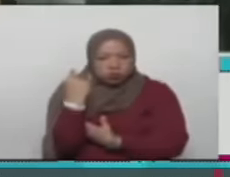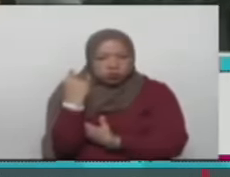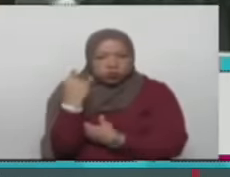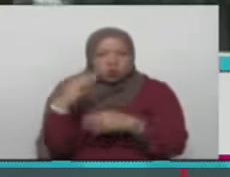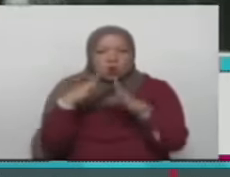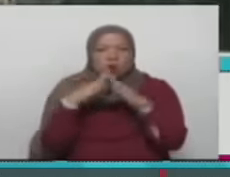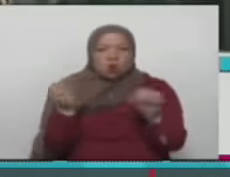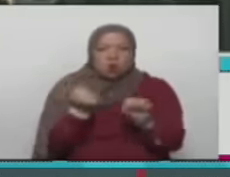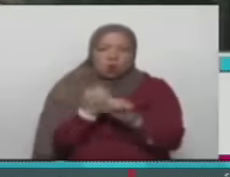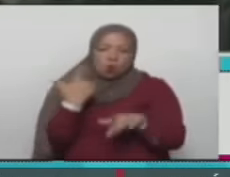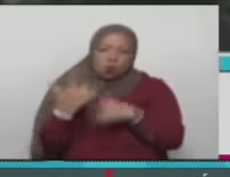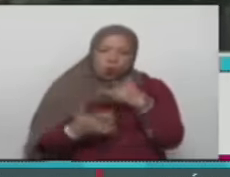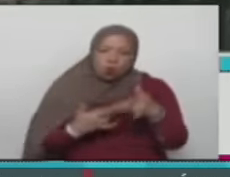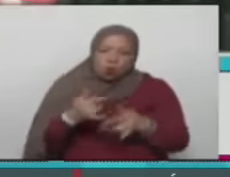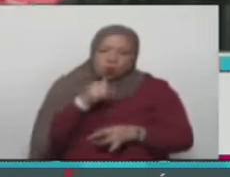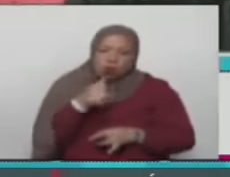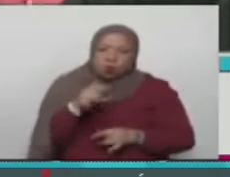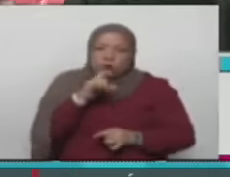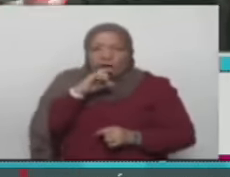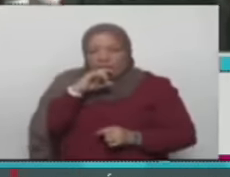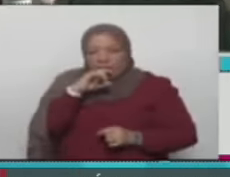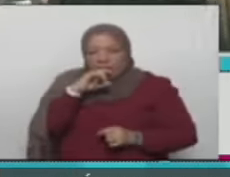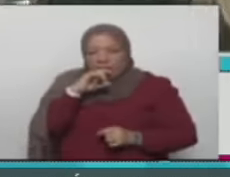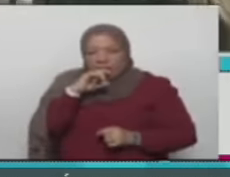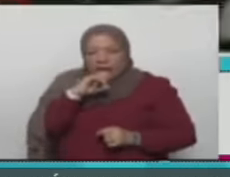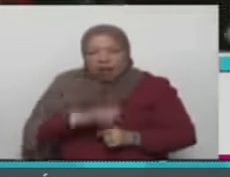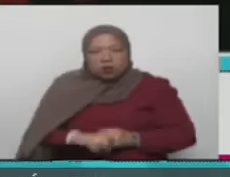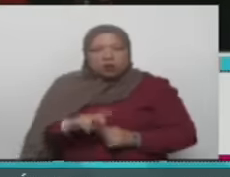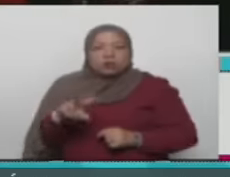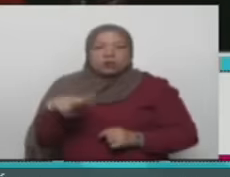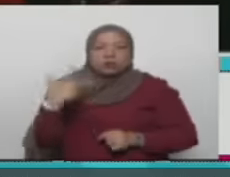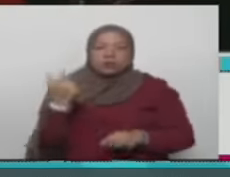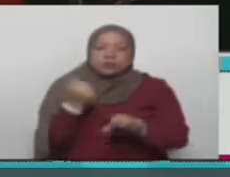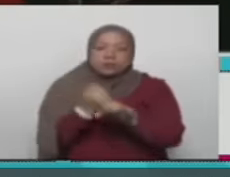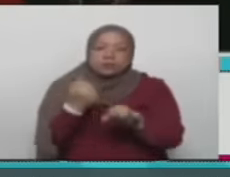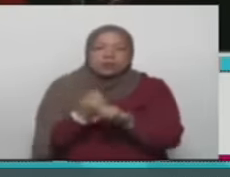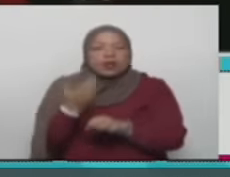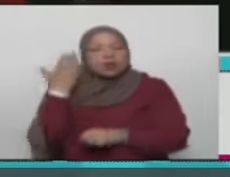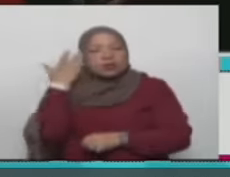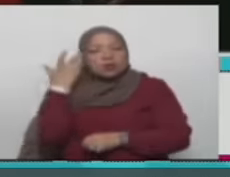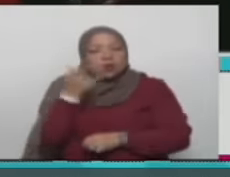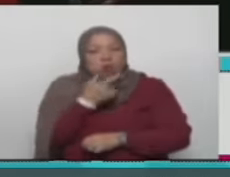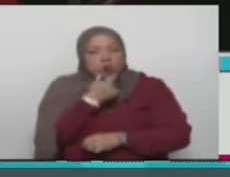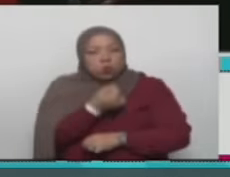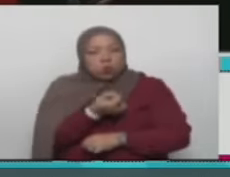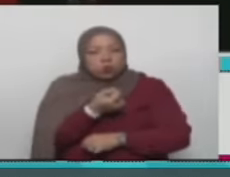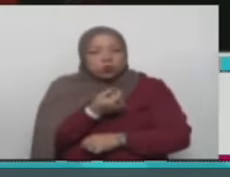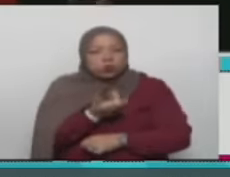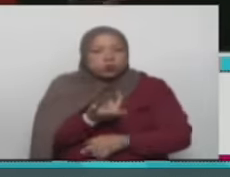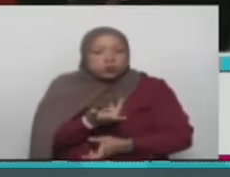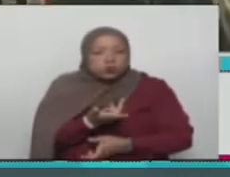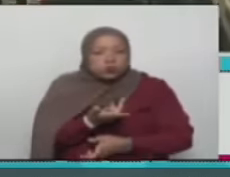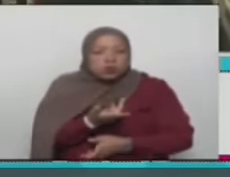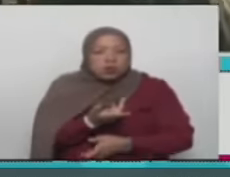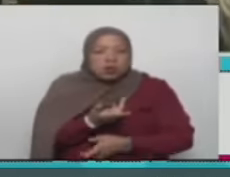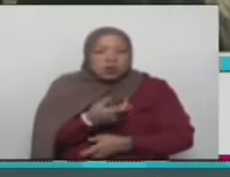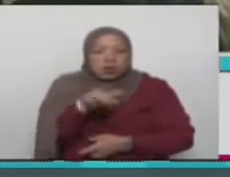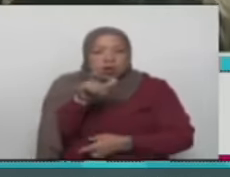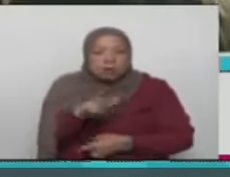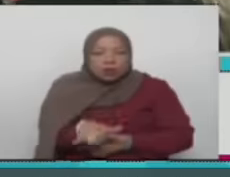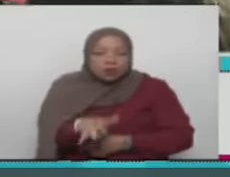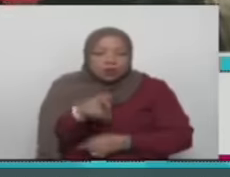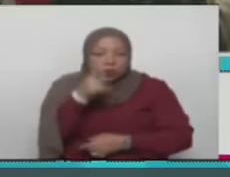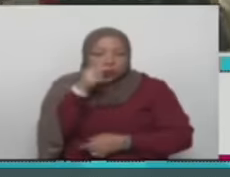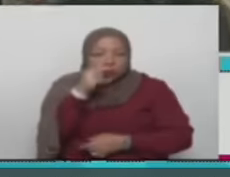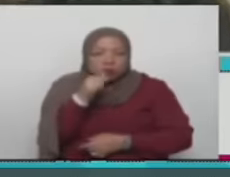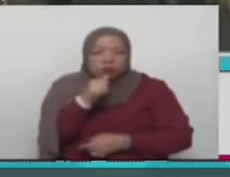todo lo que quisieron generar aquí. La tercera probablemente se ve muy simple. Este caballero,